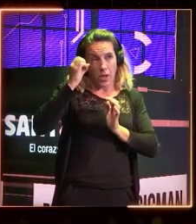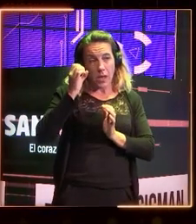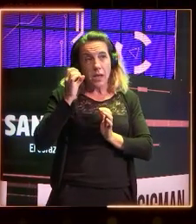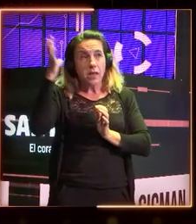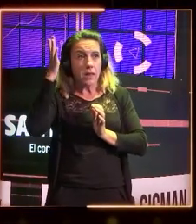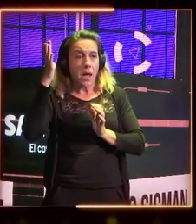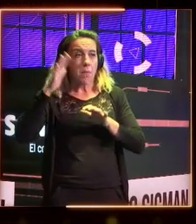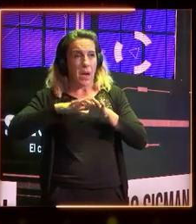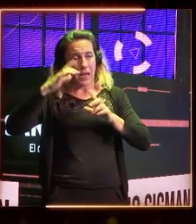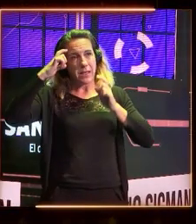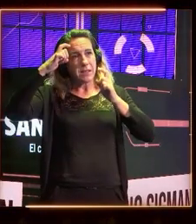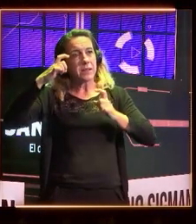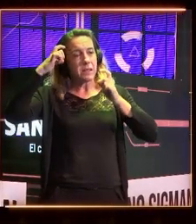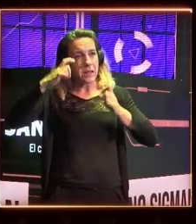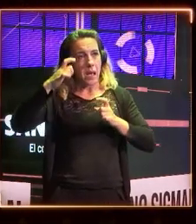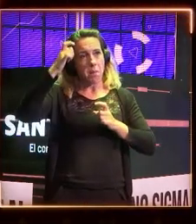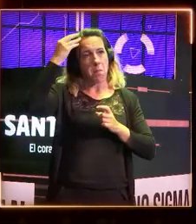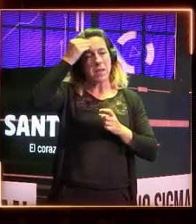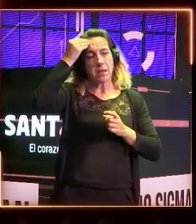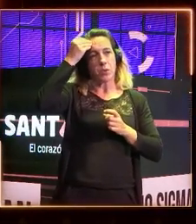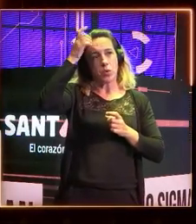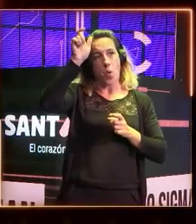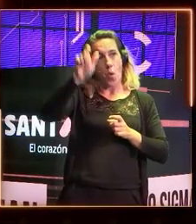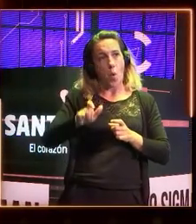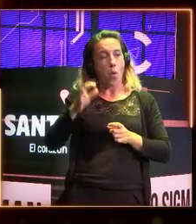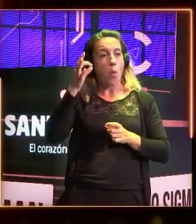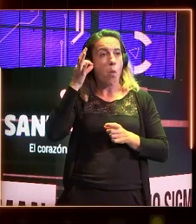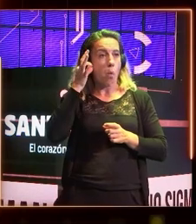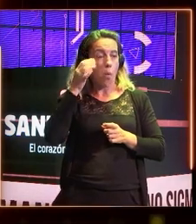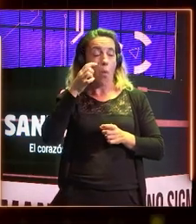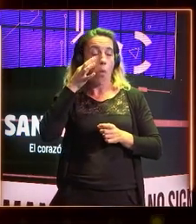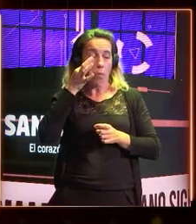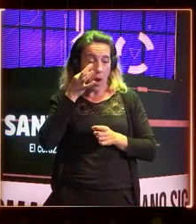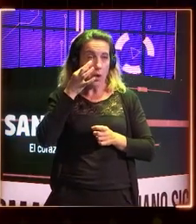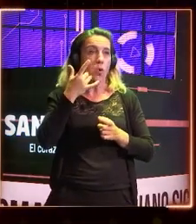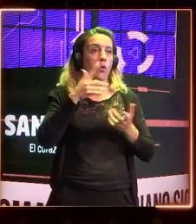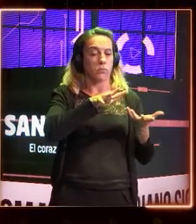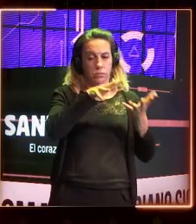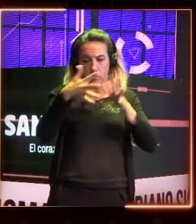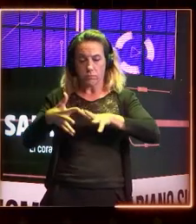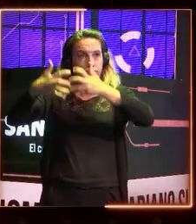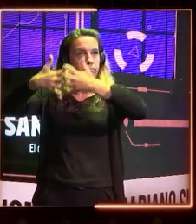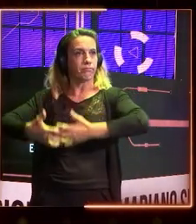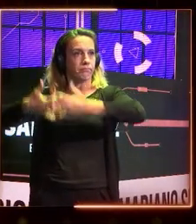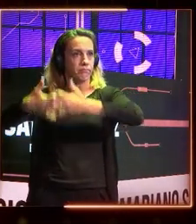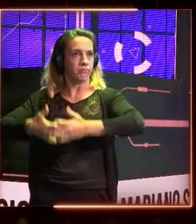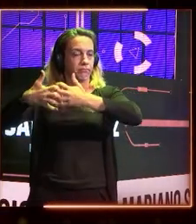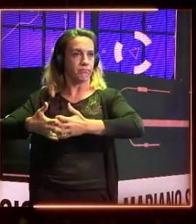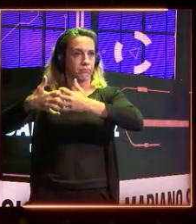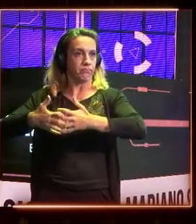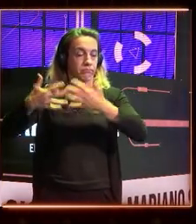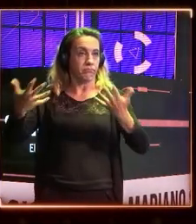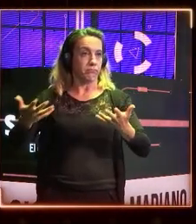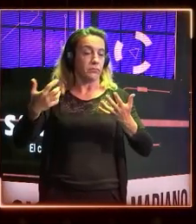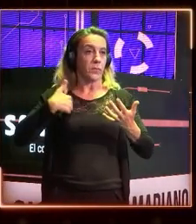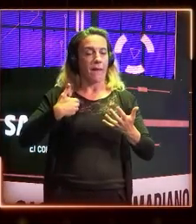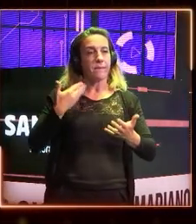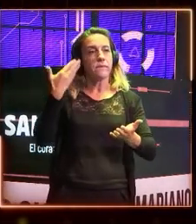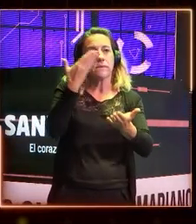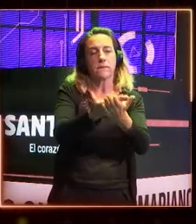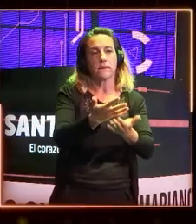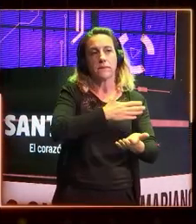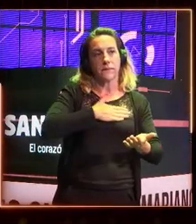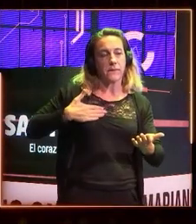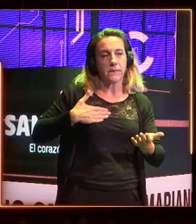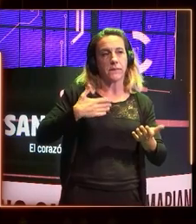de emular El pensamiento humano en autómatas lo que quiero proponer casi como tesis única de lo que querría contarles en estos